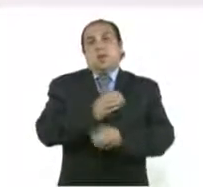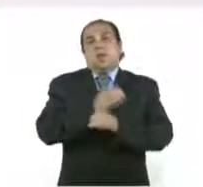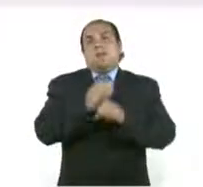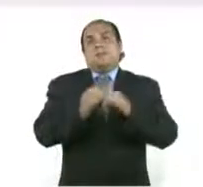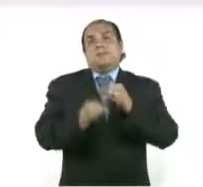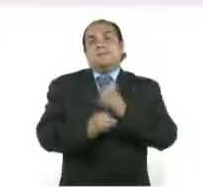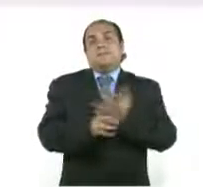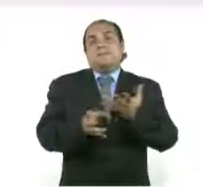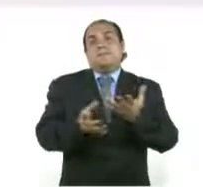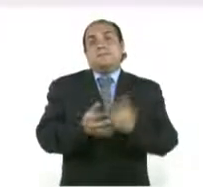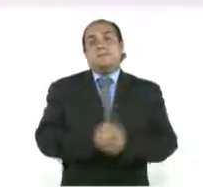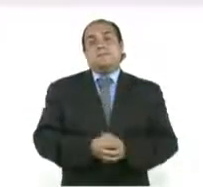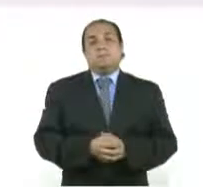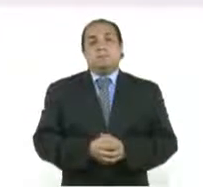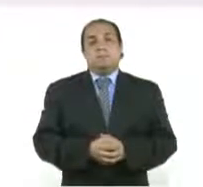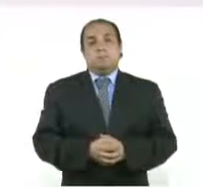cosas